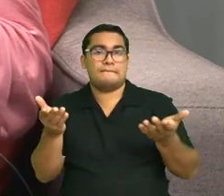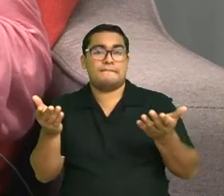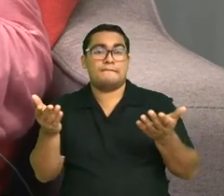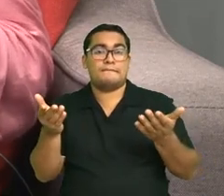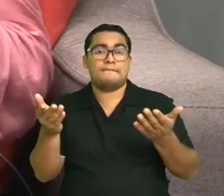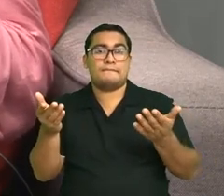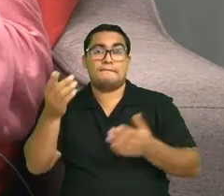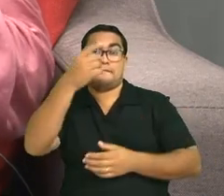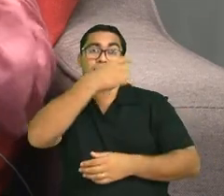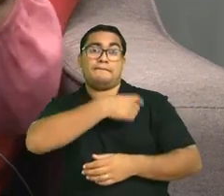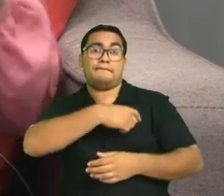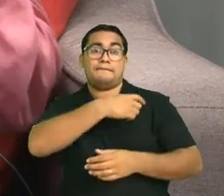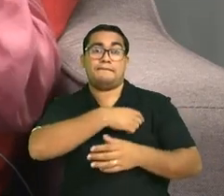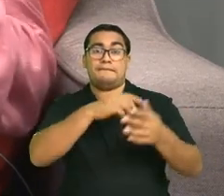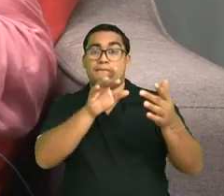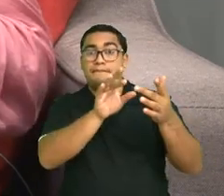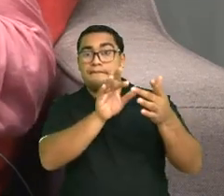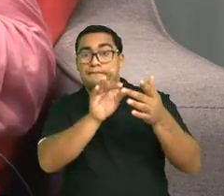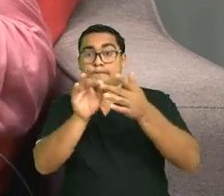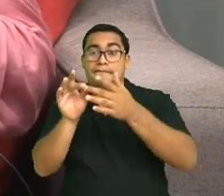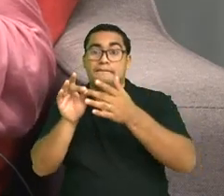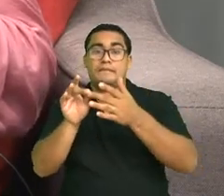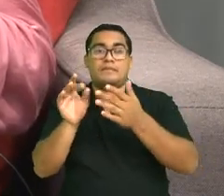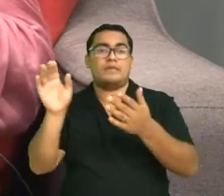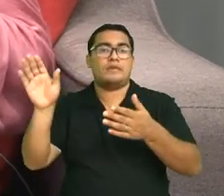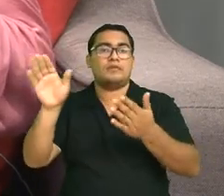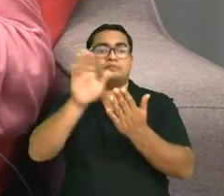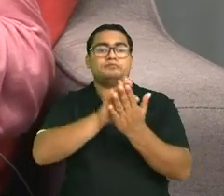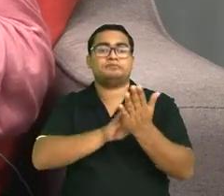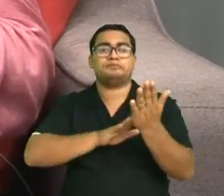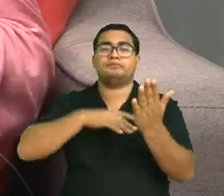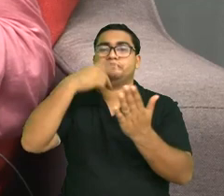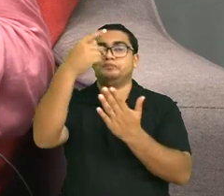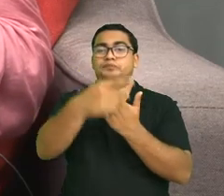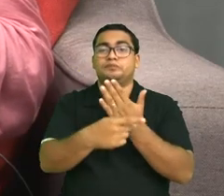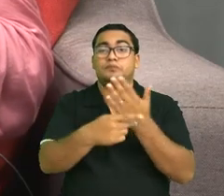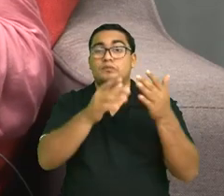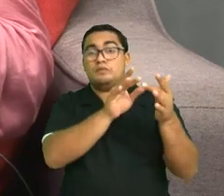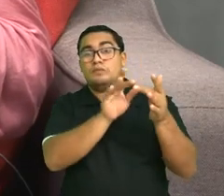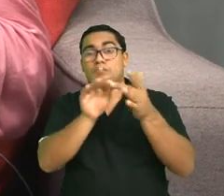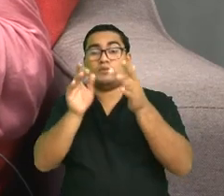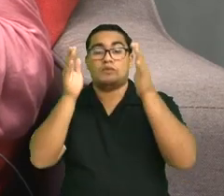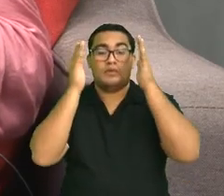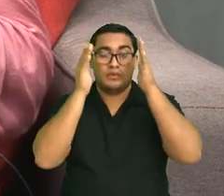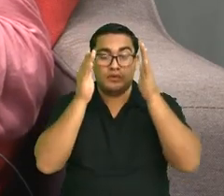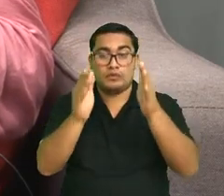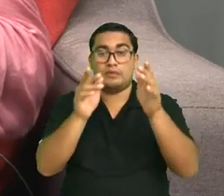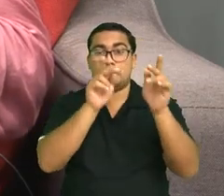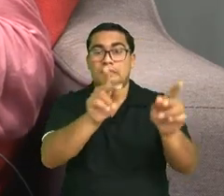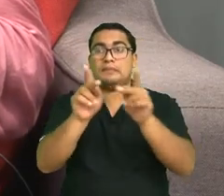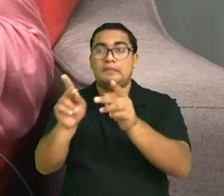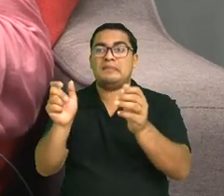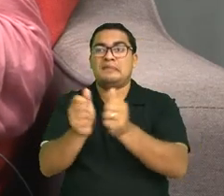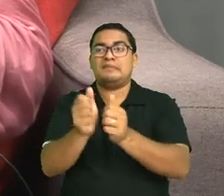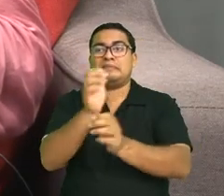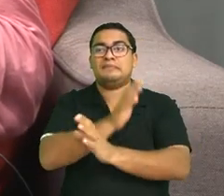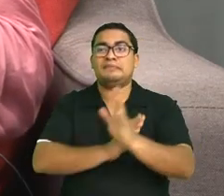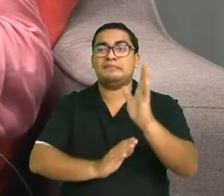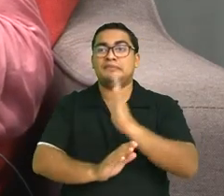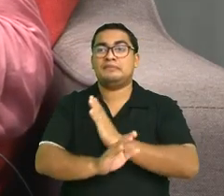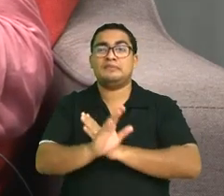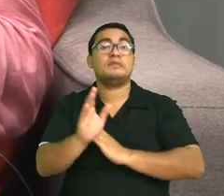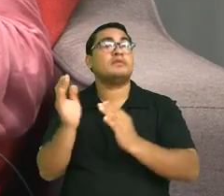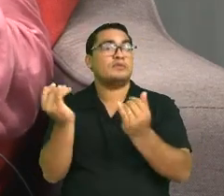muy específicos para este sector de la población, sino también en materia de vivienda, que es bien importante,